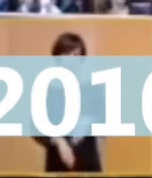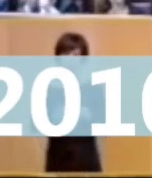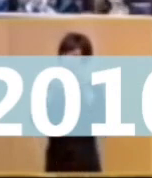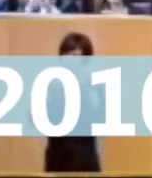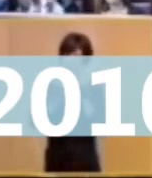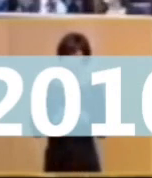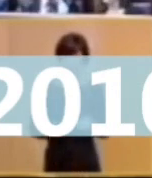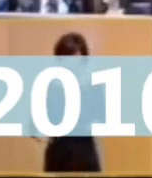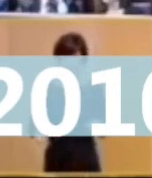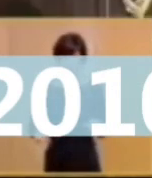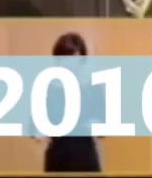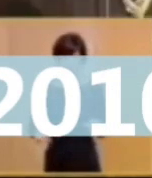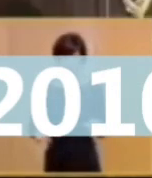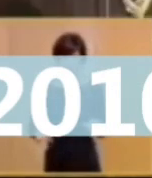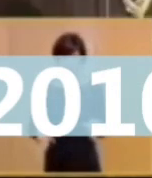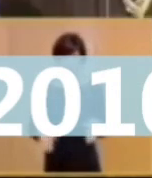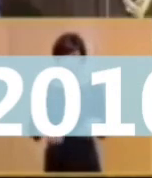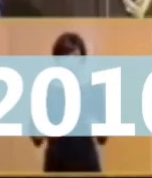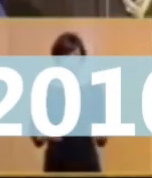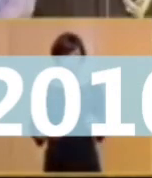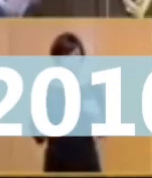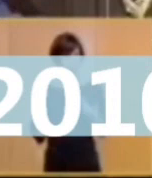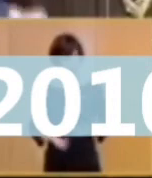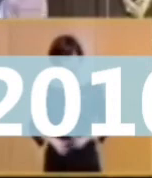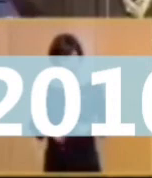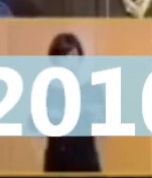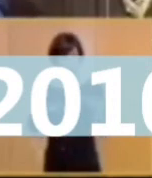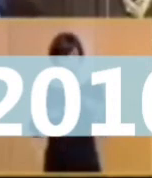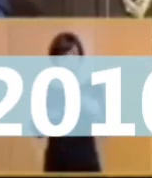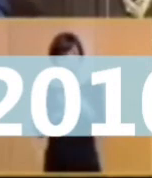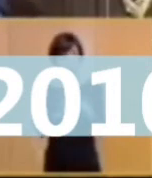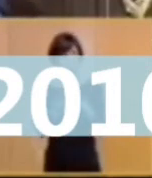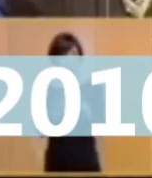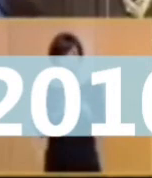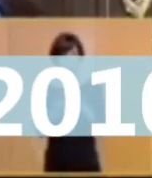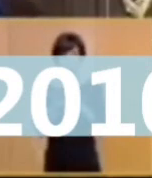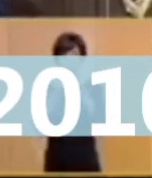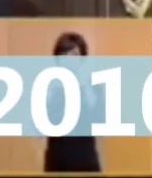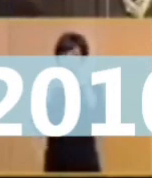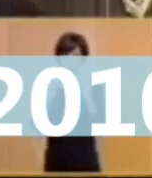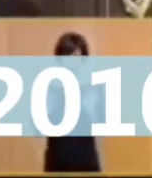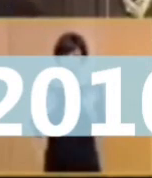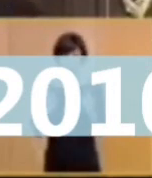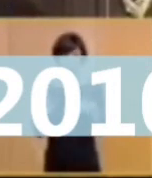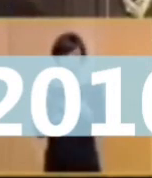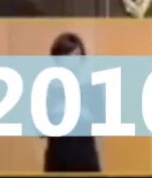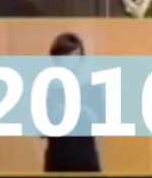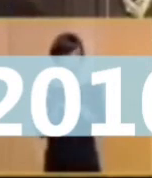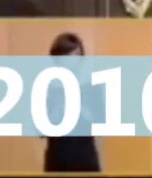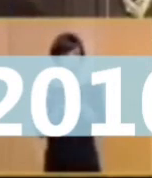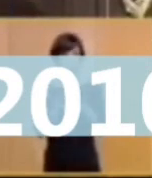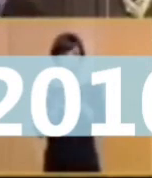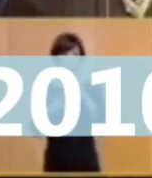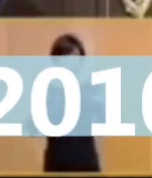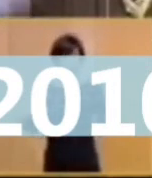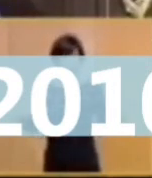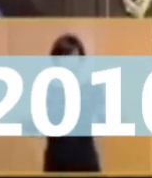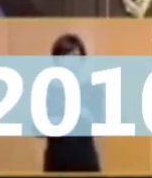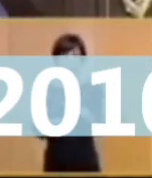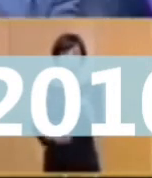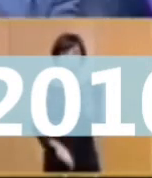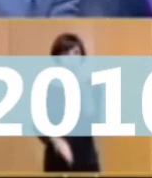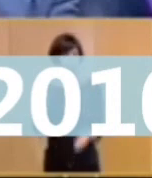presidente estamos dispuestos a hablar como no podía ser de otra manera de un recorte justo y